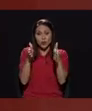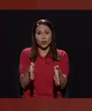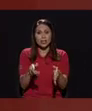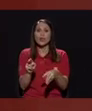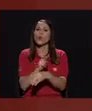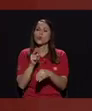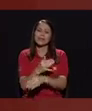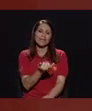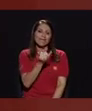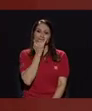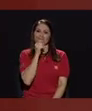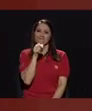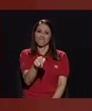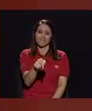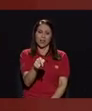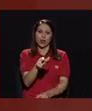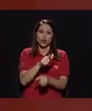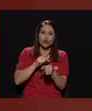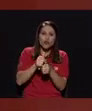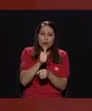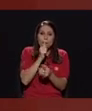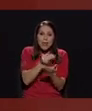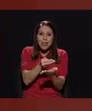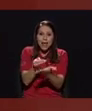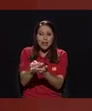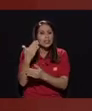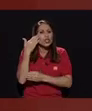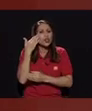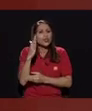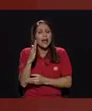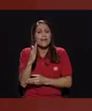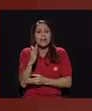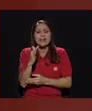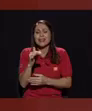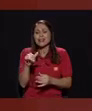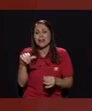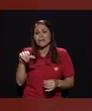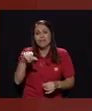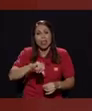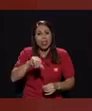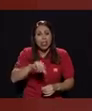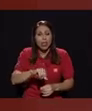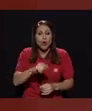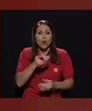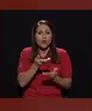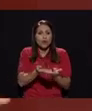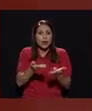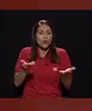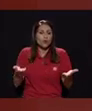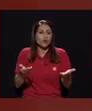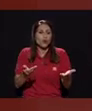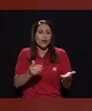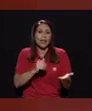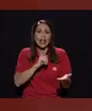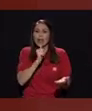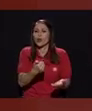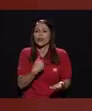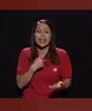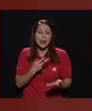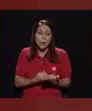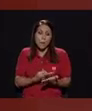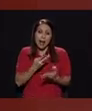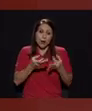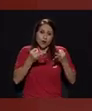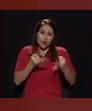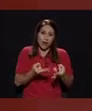hacer mal uso de los mismos sin saber que se está perdiendo un recurso que no tiene valor real, tangible,